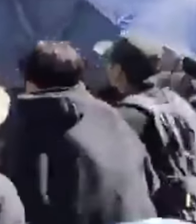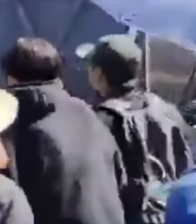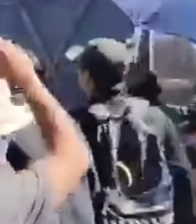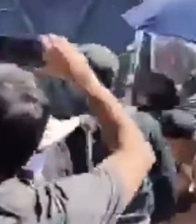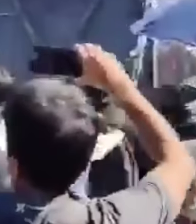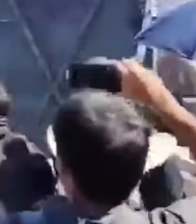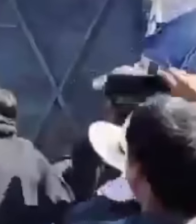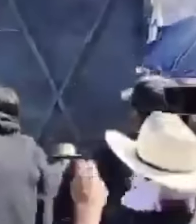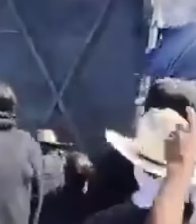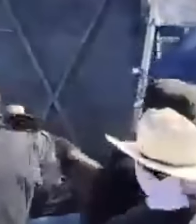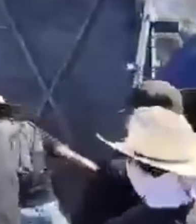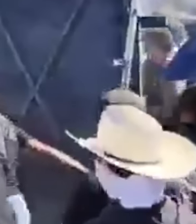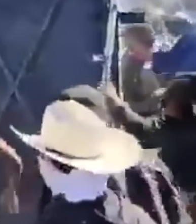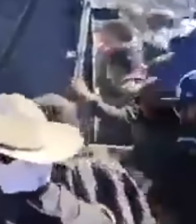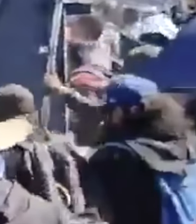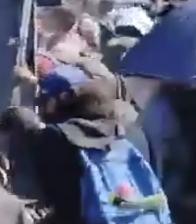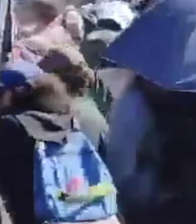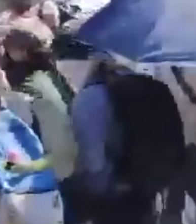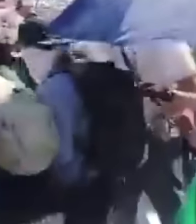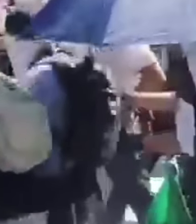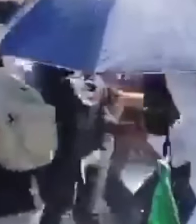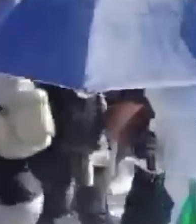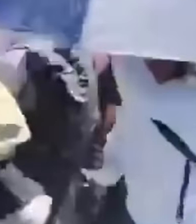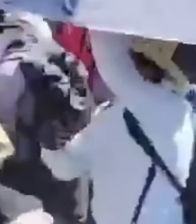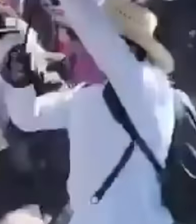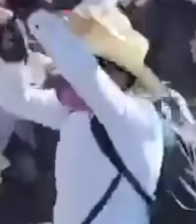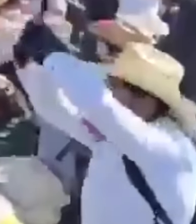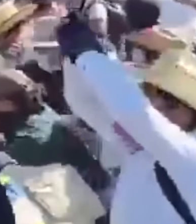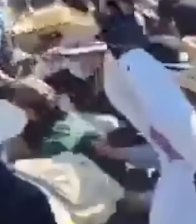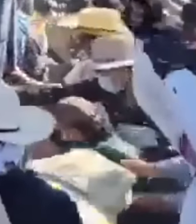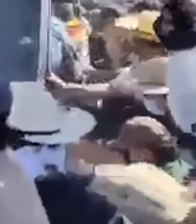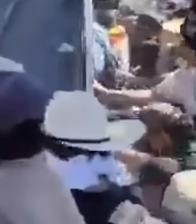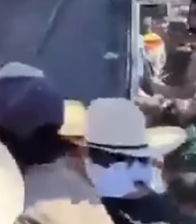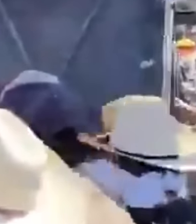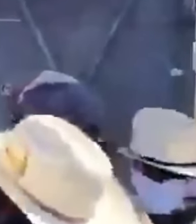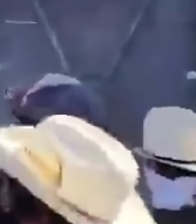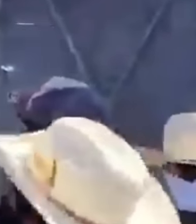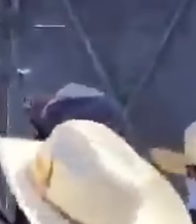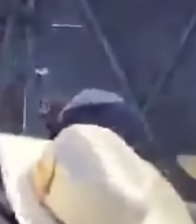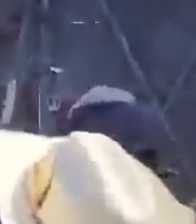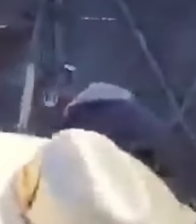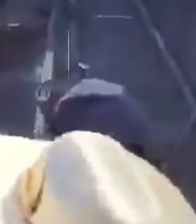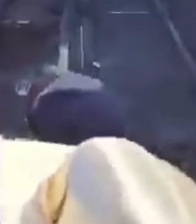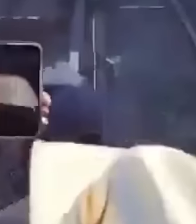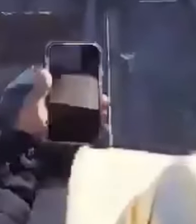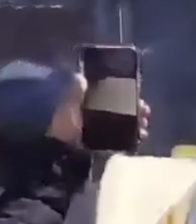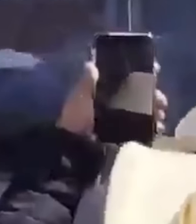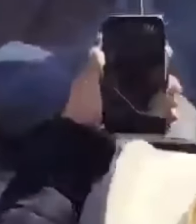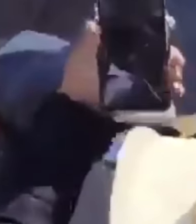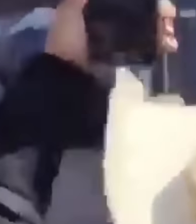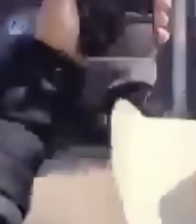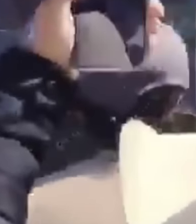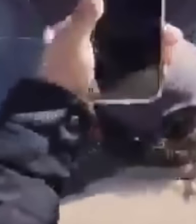La presidenta hizo un llamado a los convocantes de la marcha a deslindarse de los actos violentos y enfatizó que